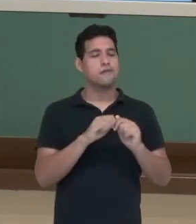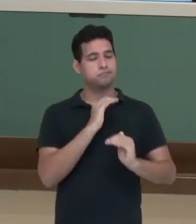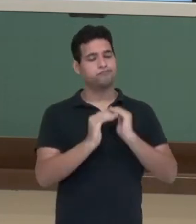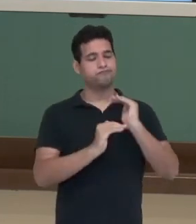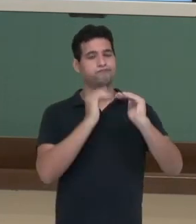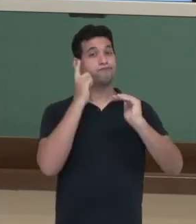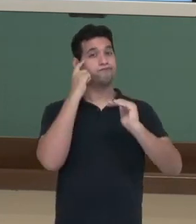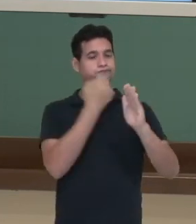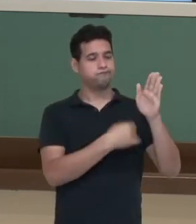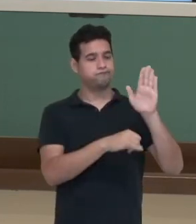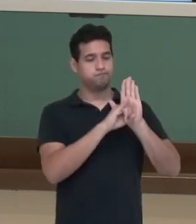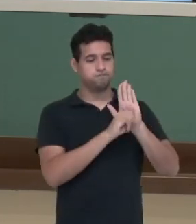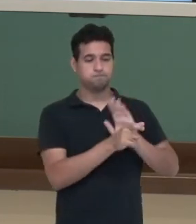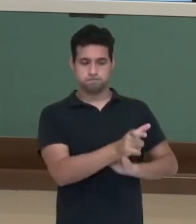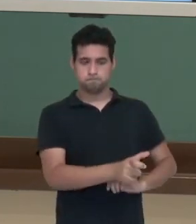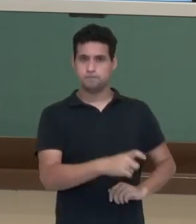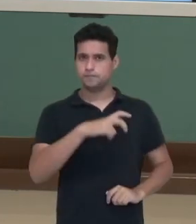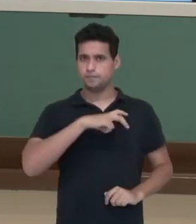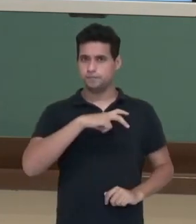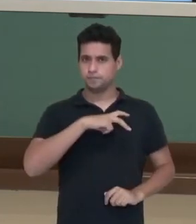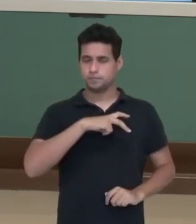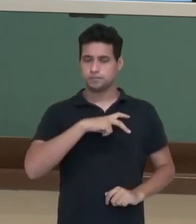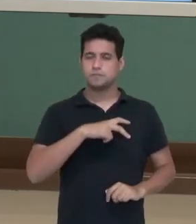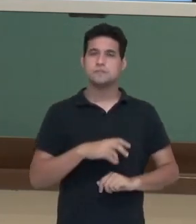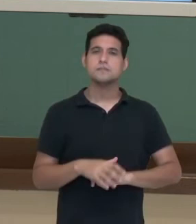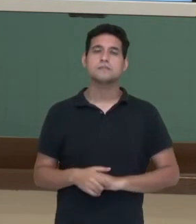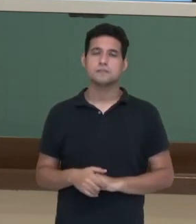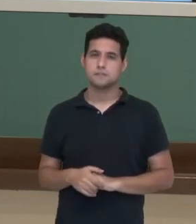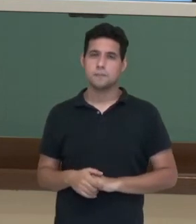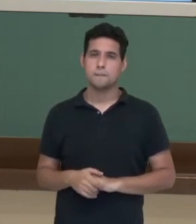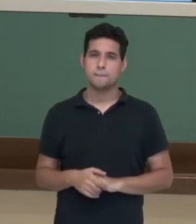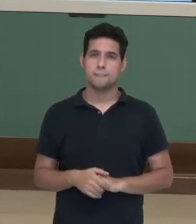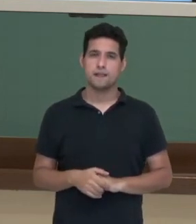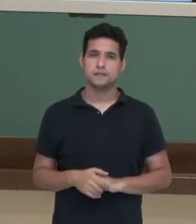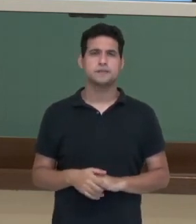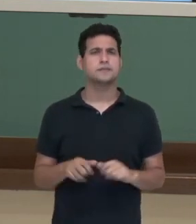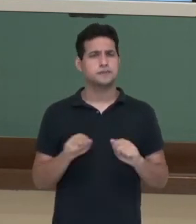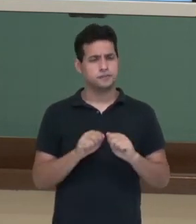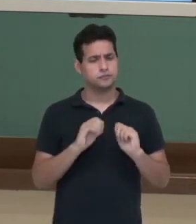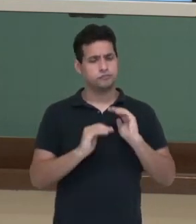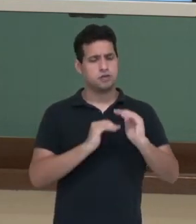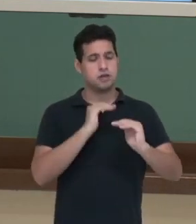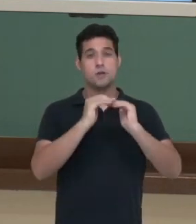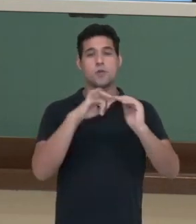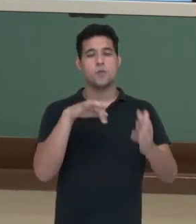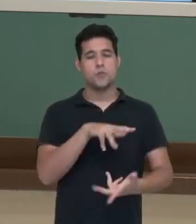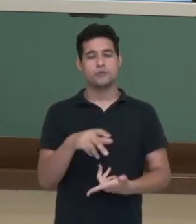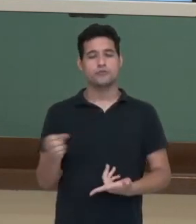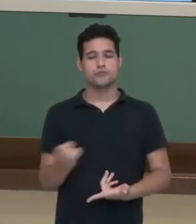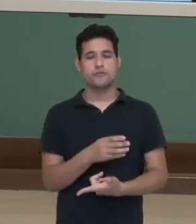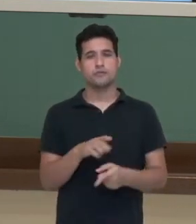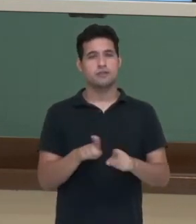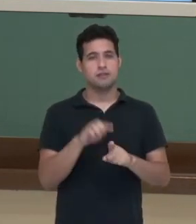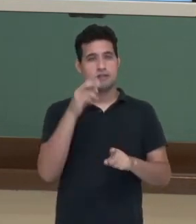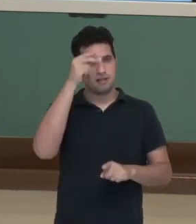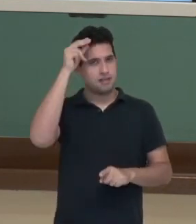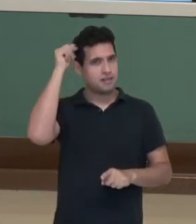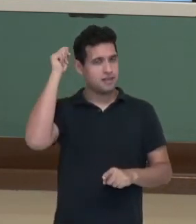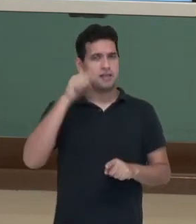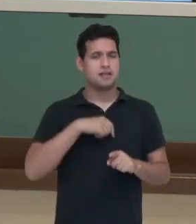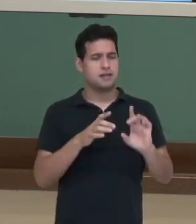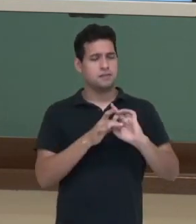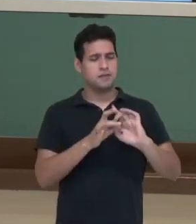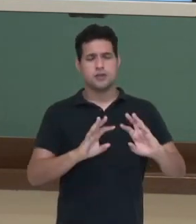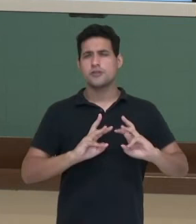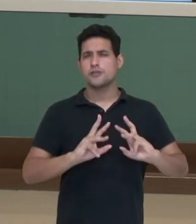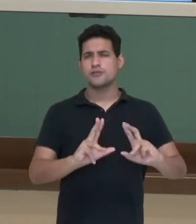a identidade, certo? Construiremos un mundo nuevo en tu cabeza que les permita a todas